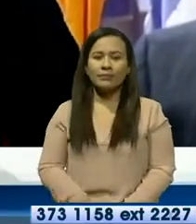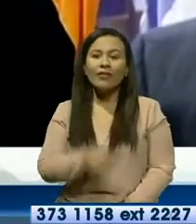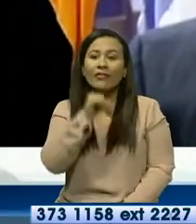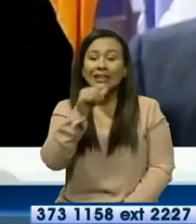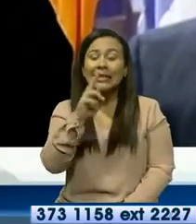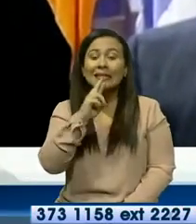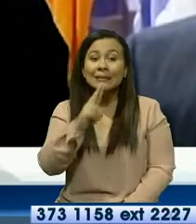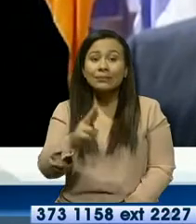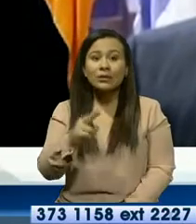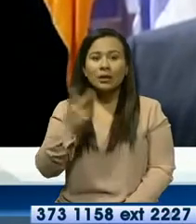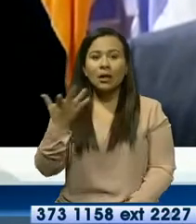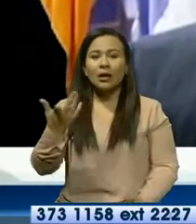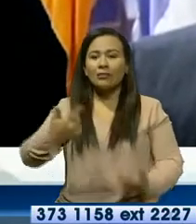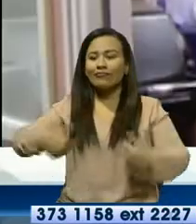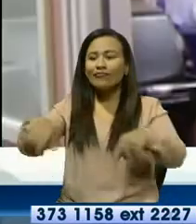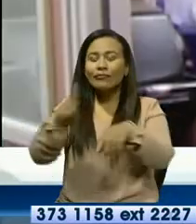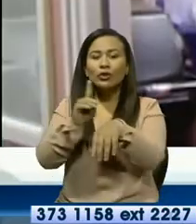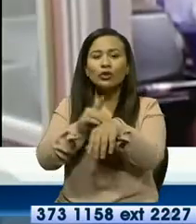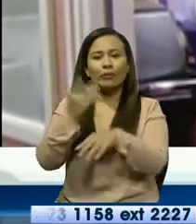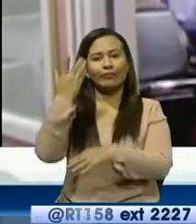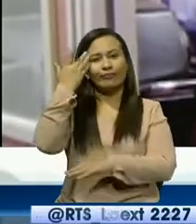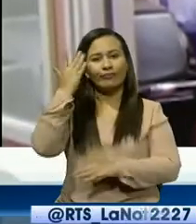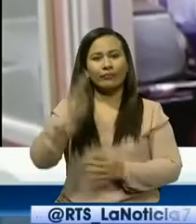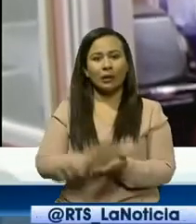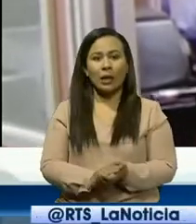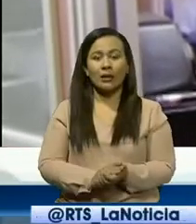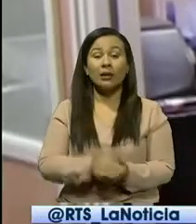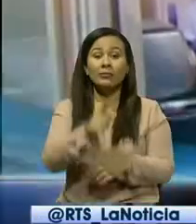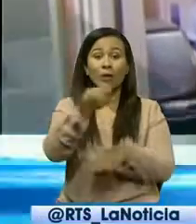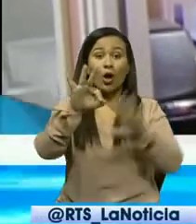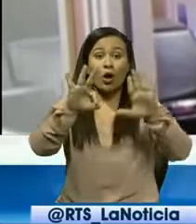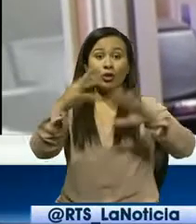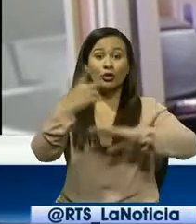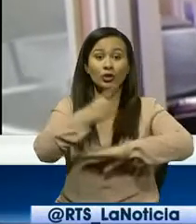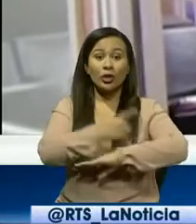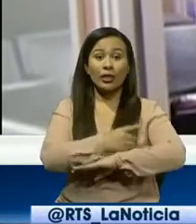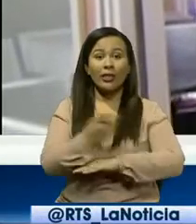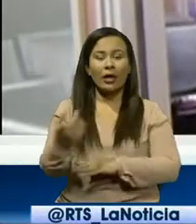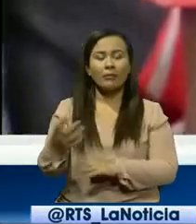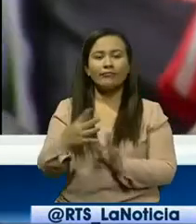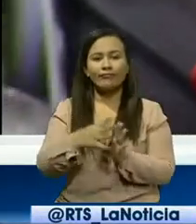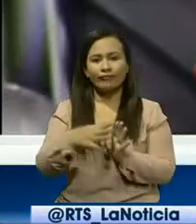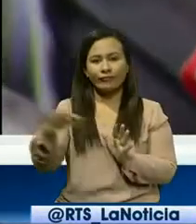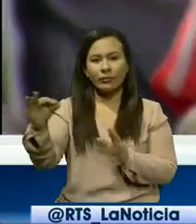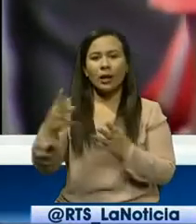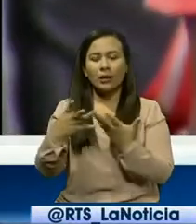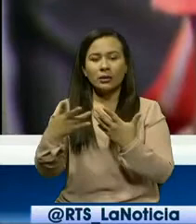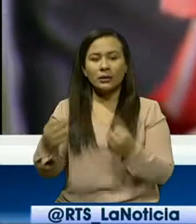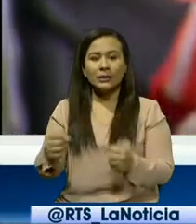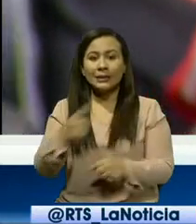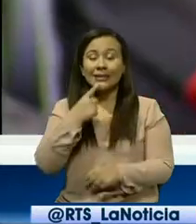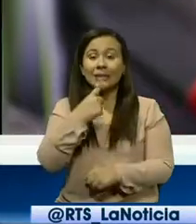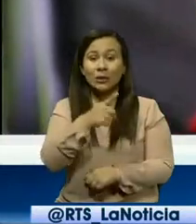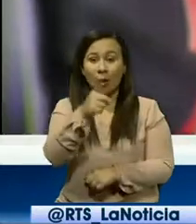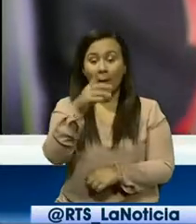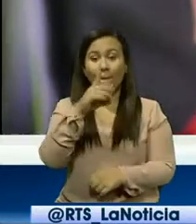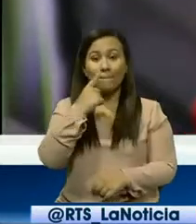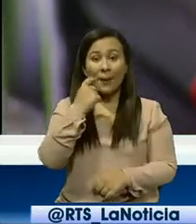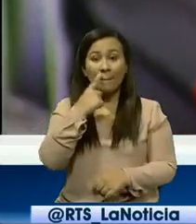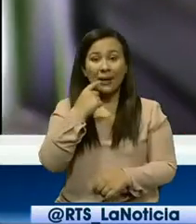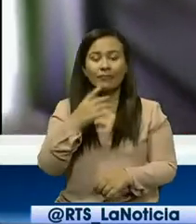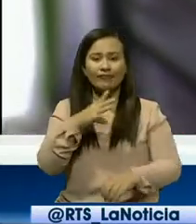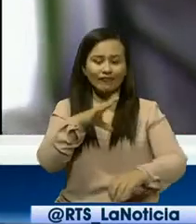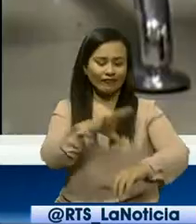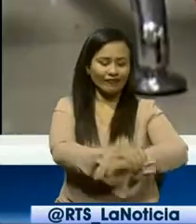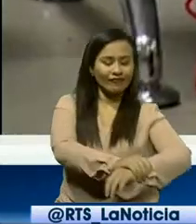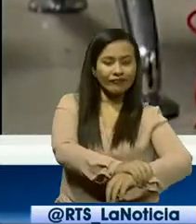resultados del reconocimiento médico legal. Pero esa no pasó de los 8 días de incapacidad. Y en la audiencia de formulación de cargos, a su padre le colocaron